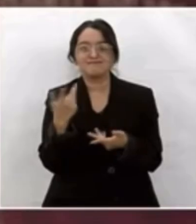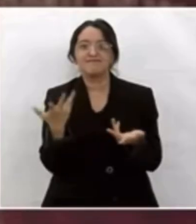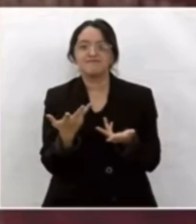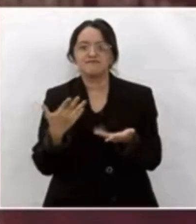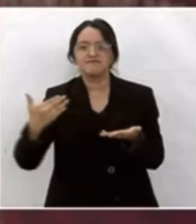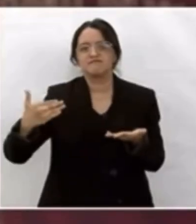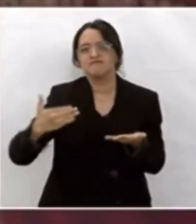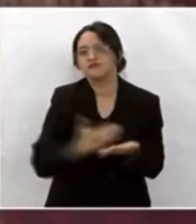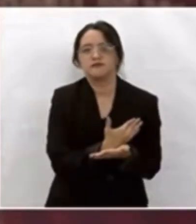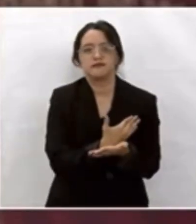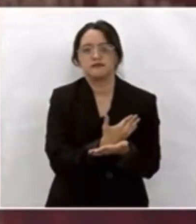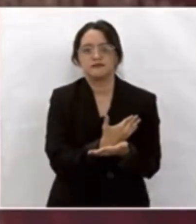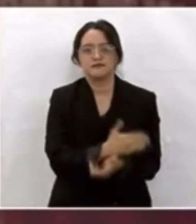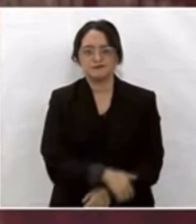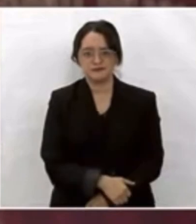invaden.